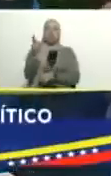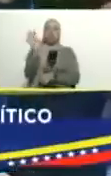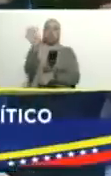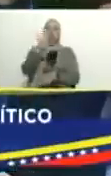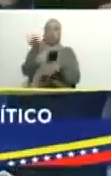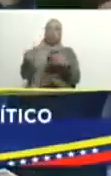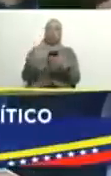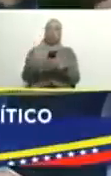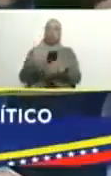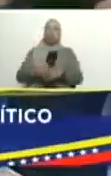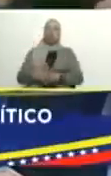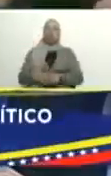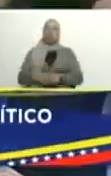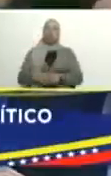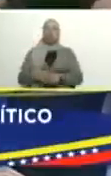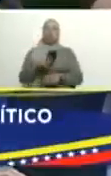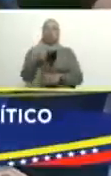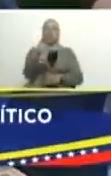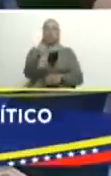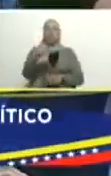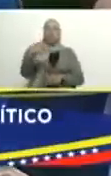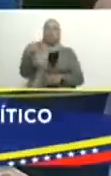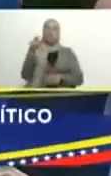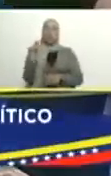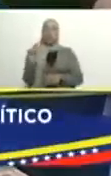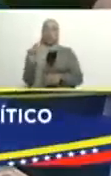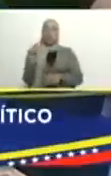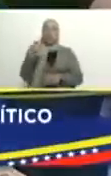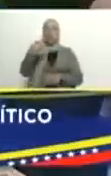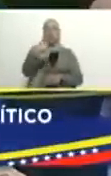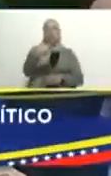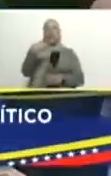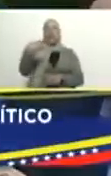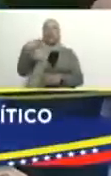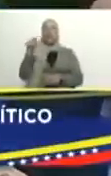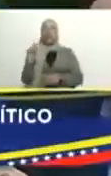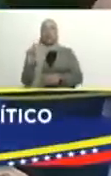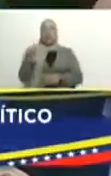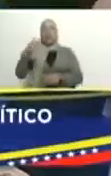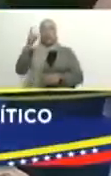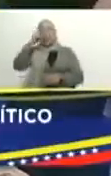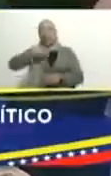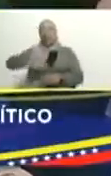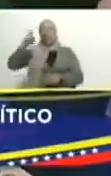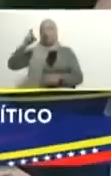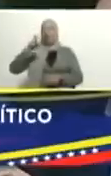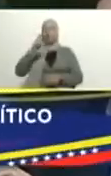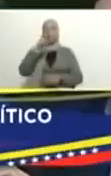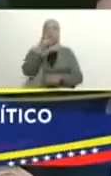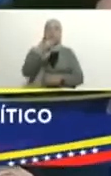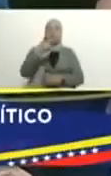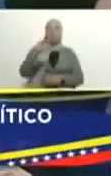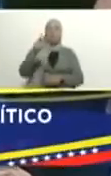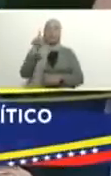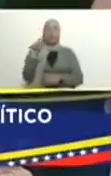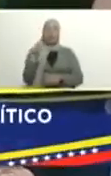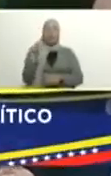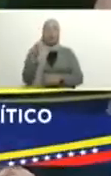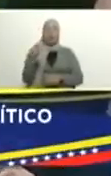para Todos, PPT, PPT, que está de aniversario, PPT,